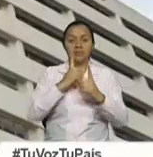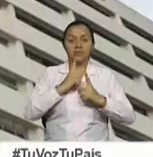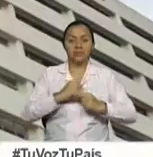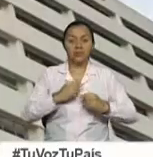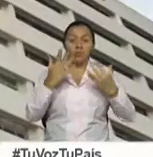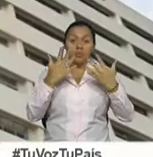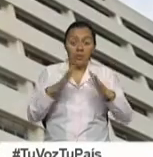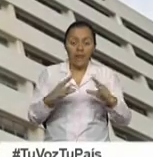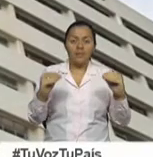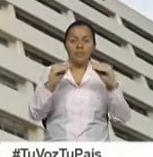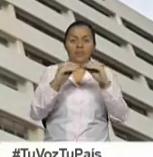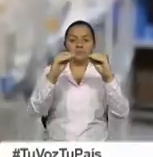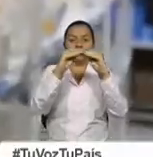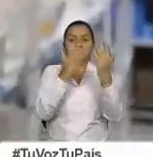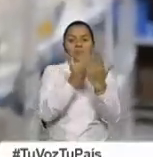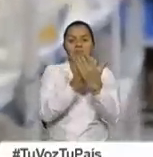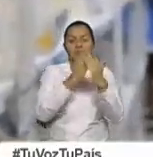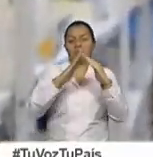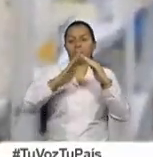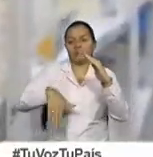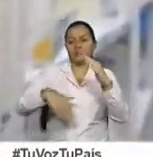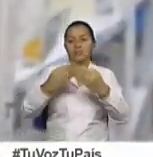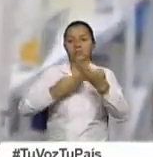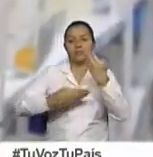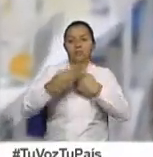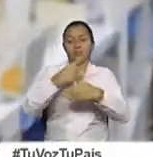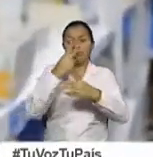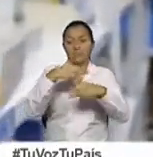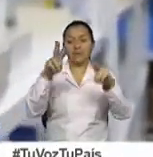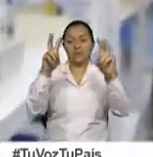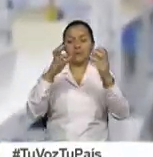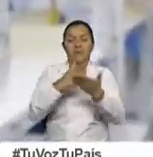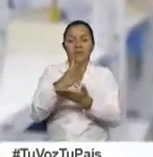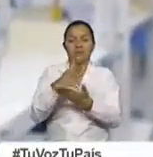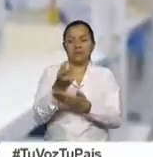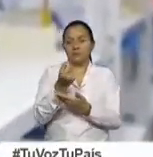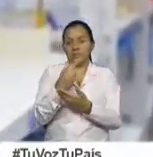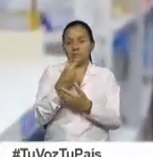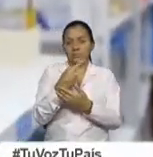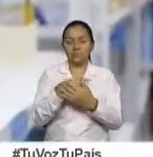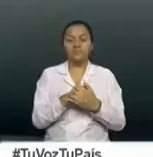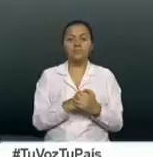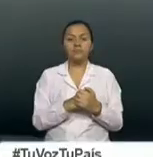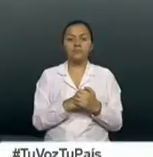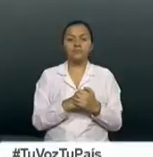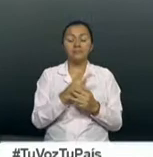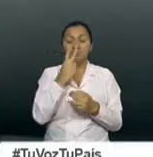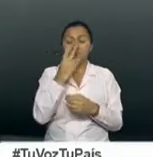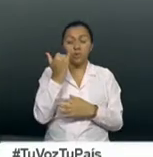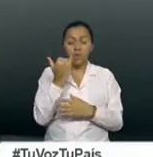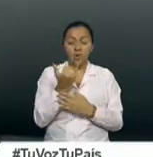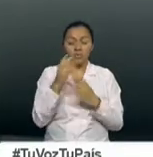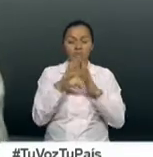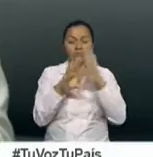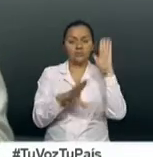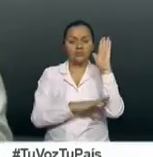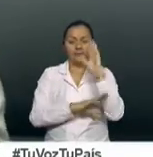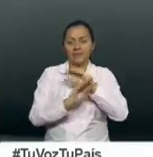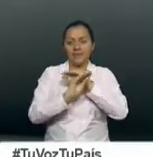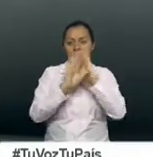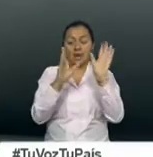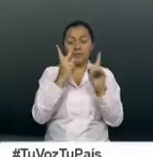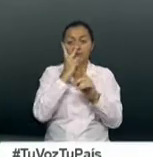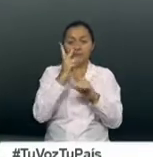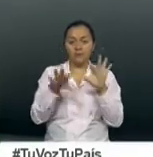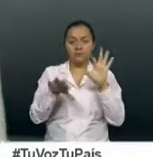estarán por encima de los económicos y comerciales con el tema del acceso a medicamentos. Bueno, ahora yo creo que nuestra Constitución nos libró de tener